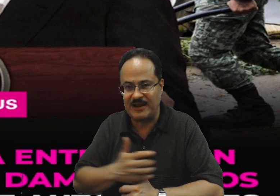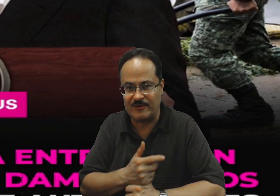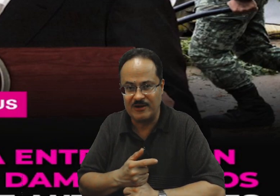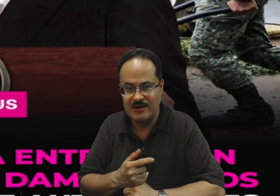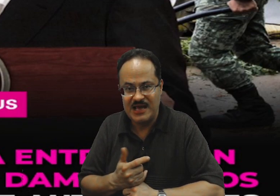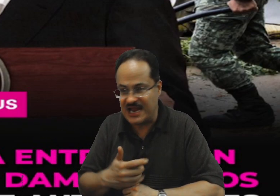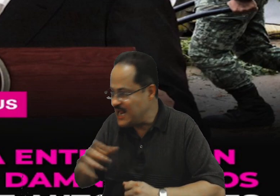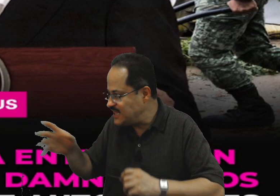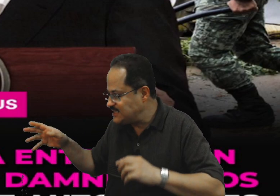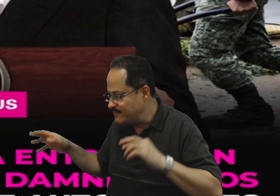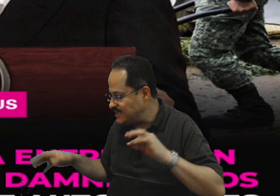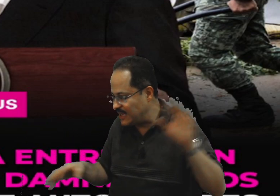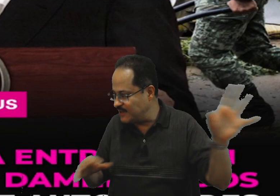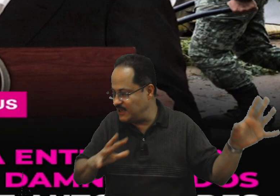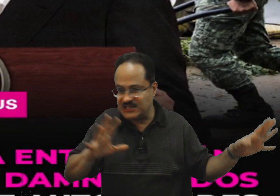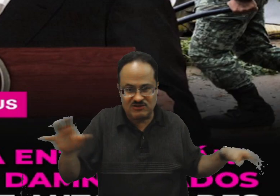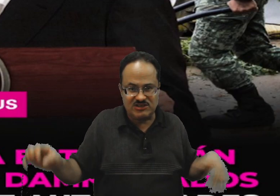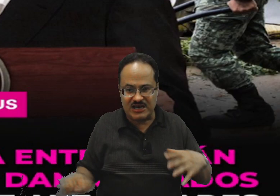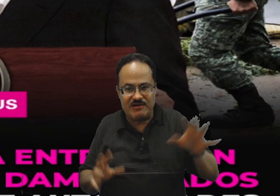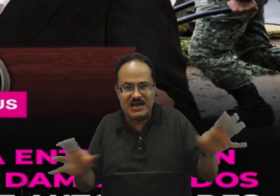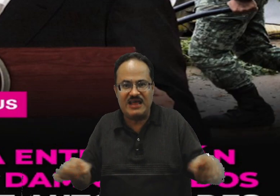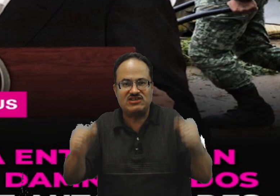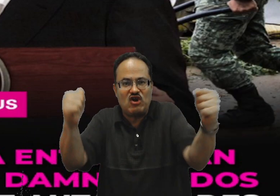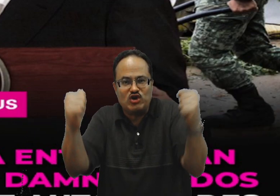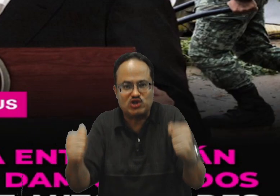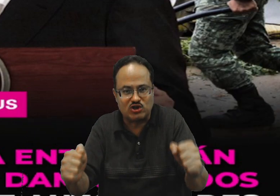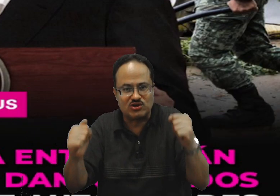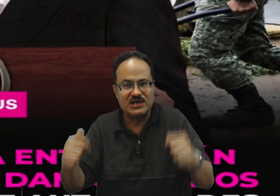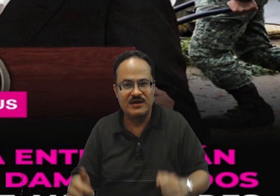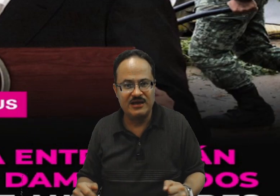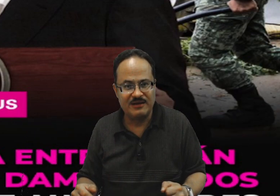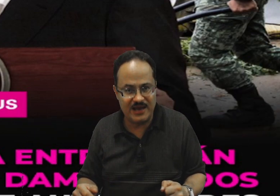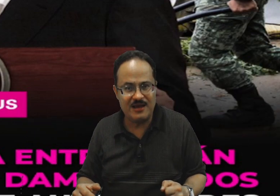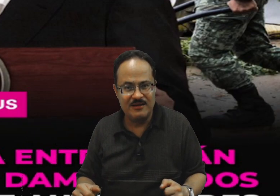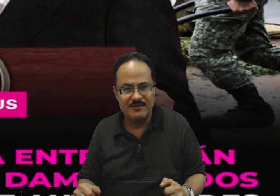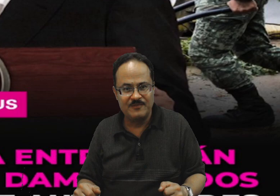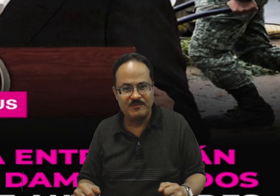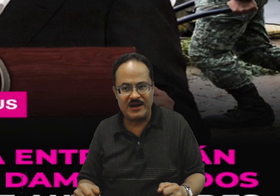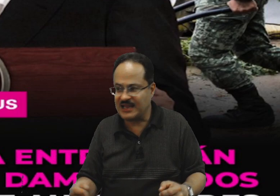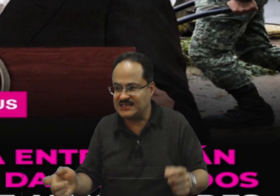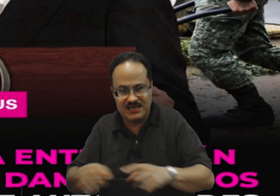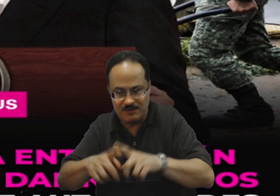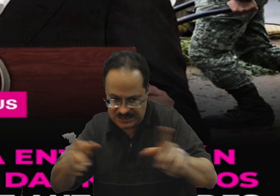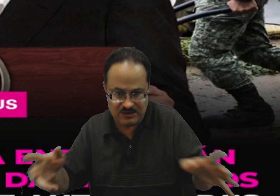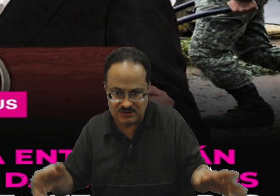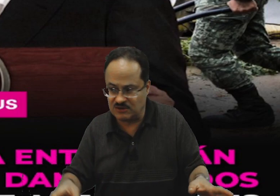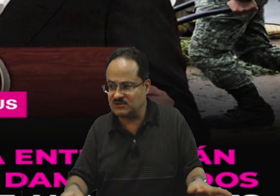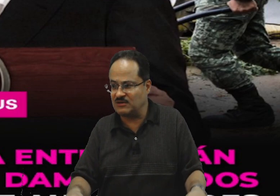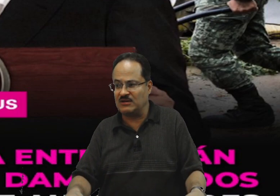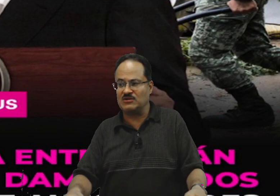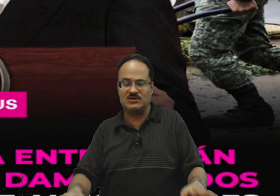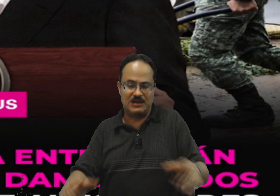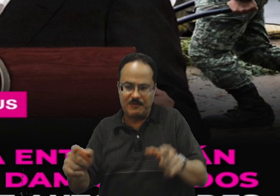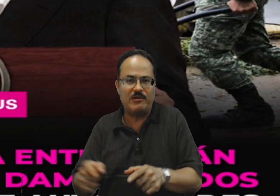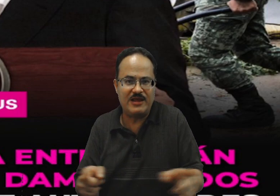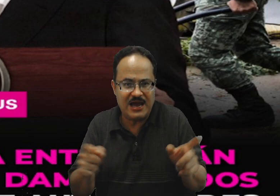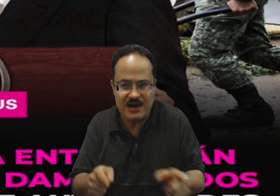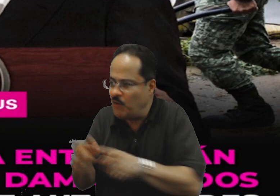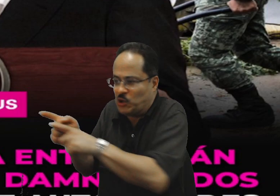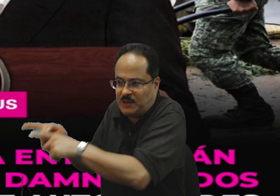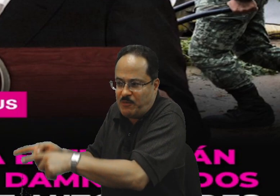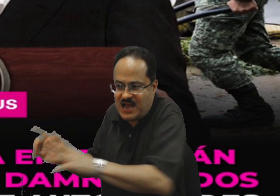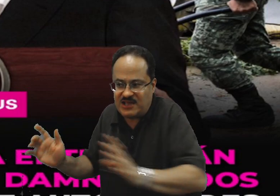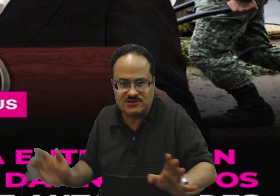López Obrador que nadie se meta que no haya que no haya nadie solo nosotros eh para que así del pueblo de